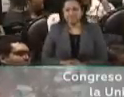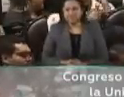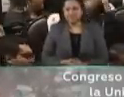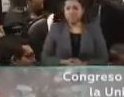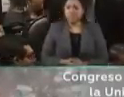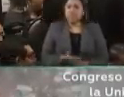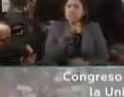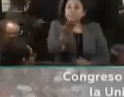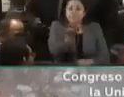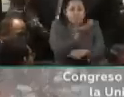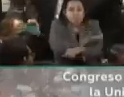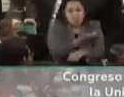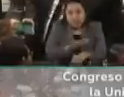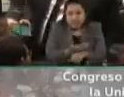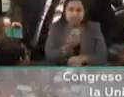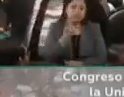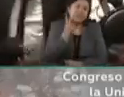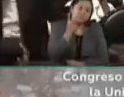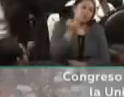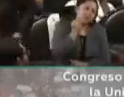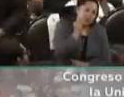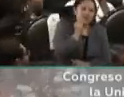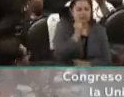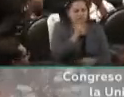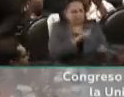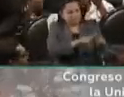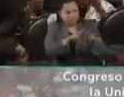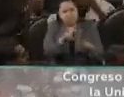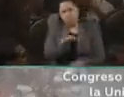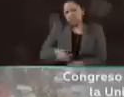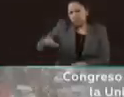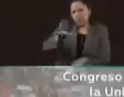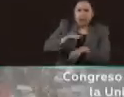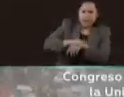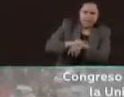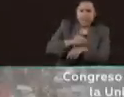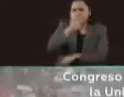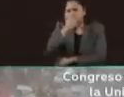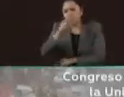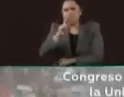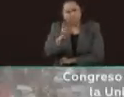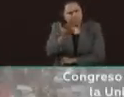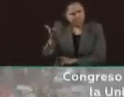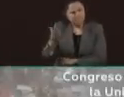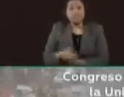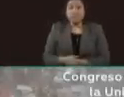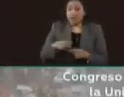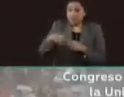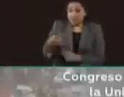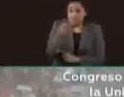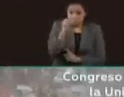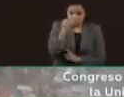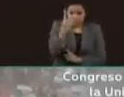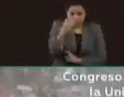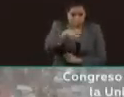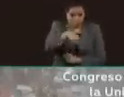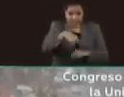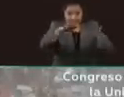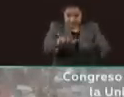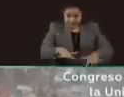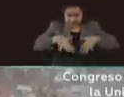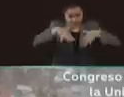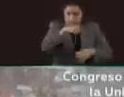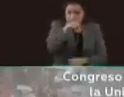Compañeras y compañeros legisladores, amigas y amigos, el próximo 1 de octubre, en esta misma tribuna, se entregará